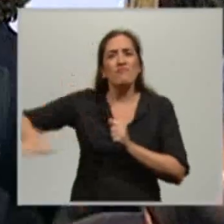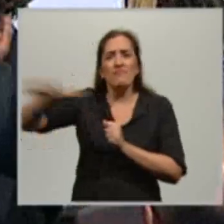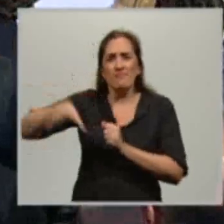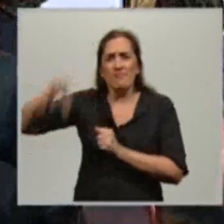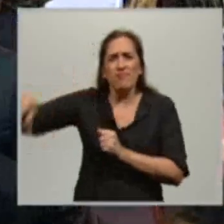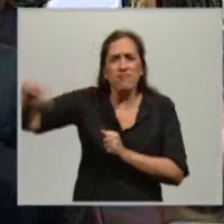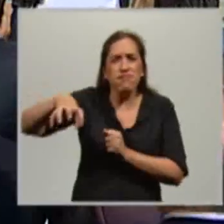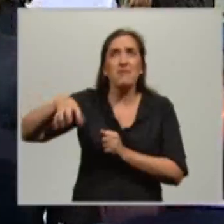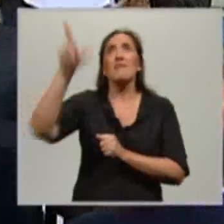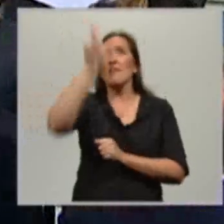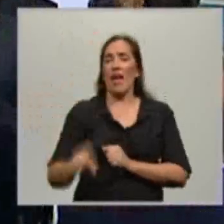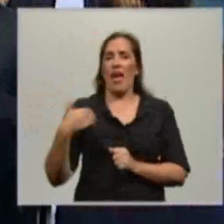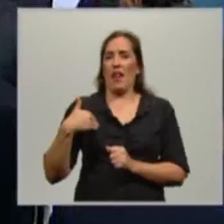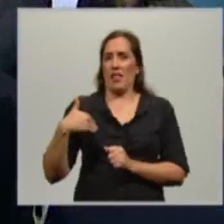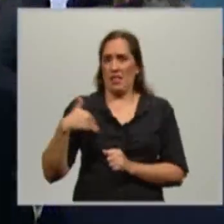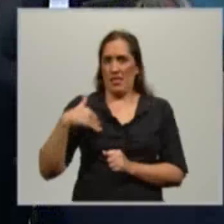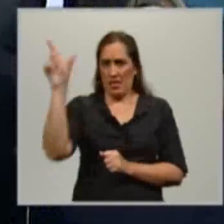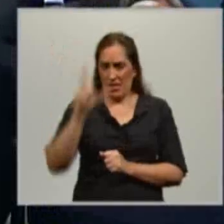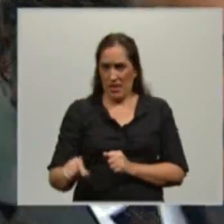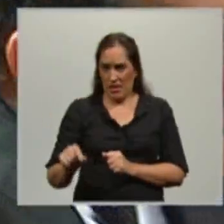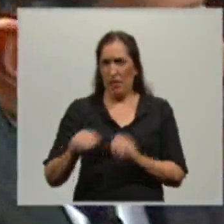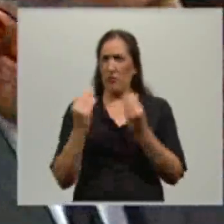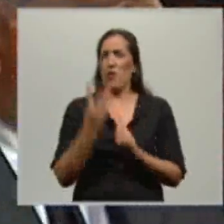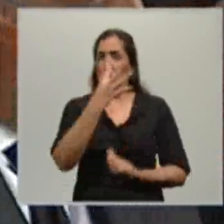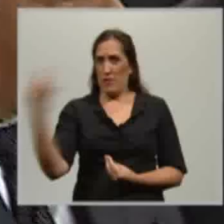industriales en la República Argentina.